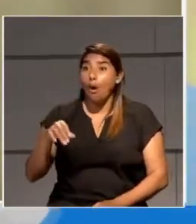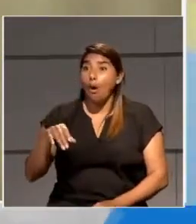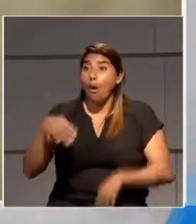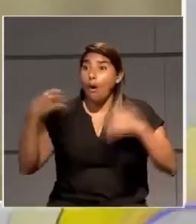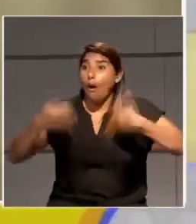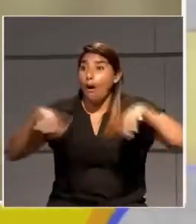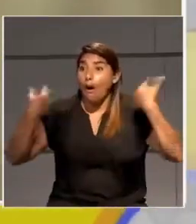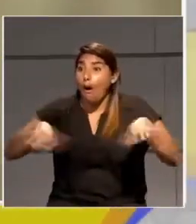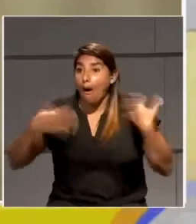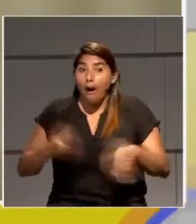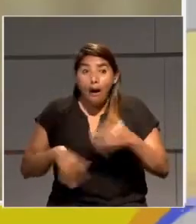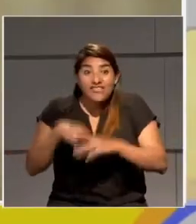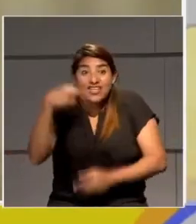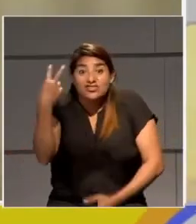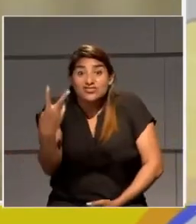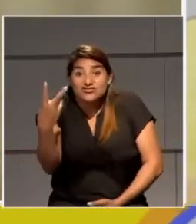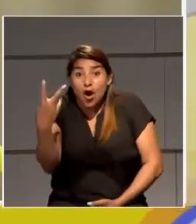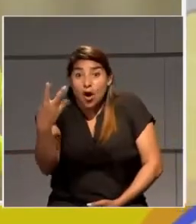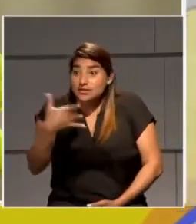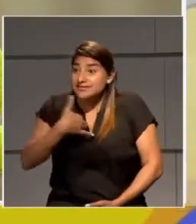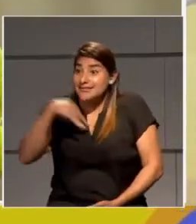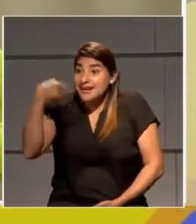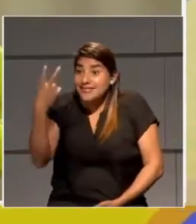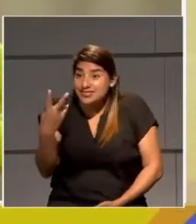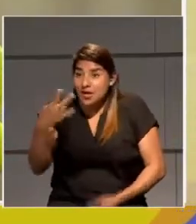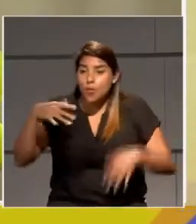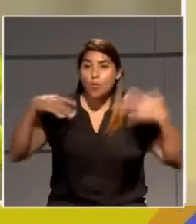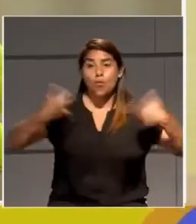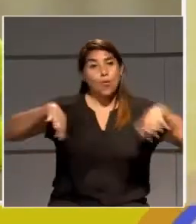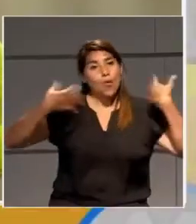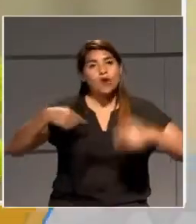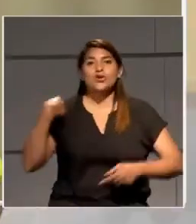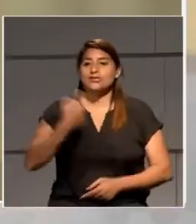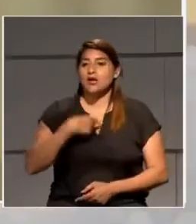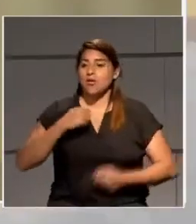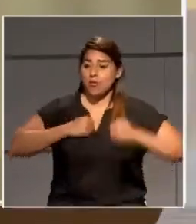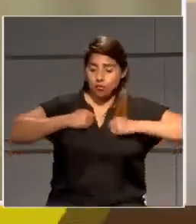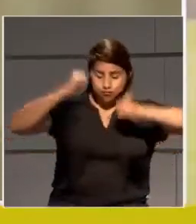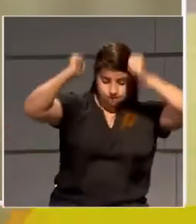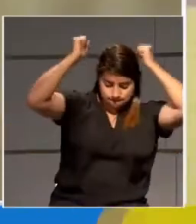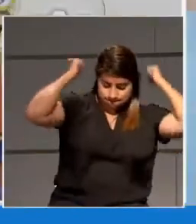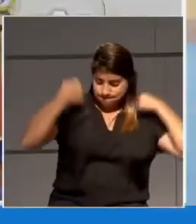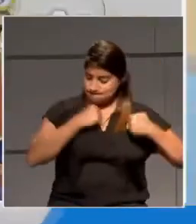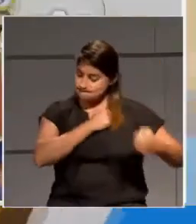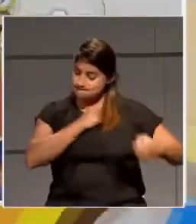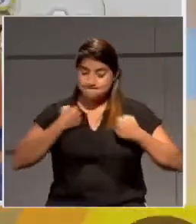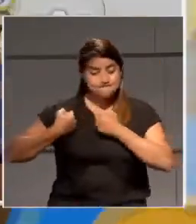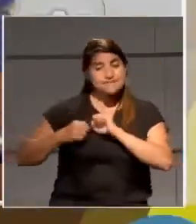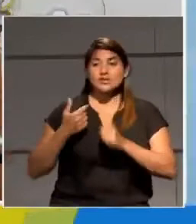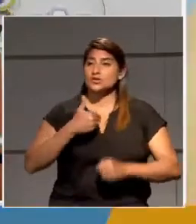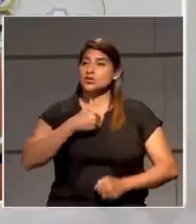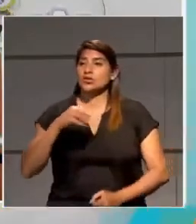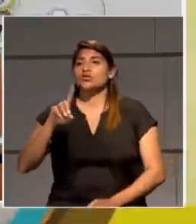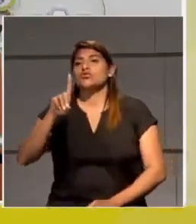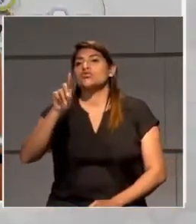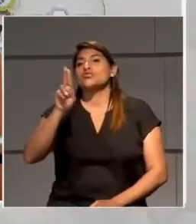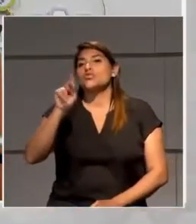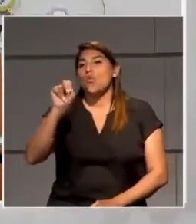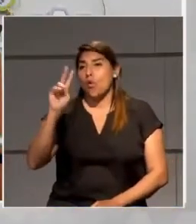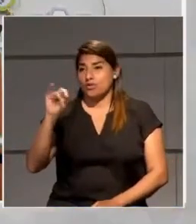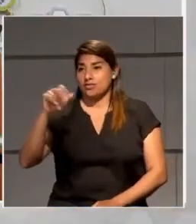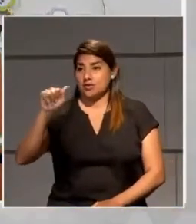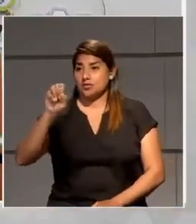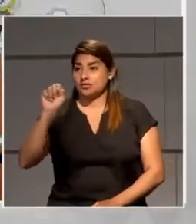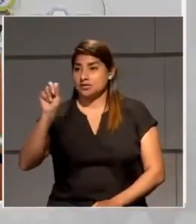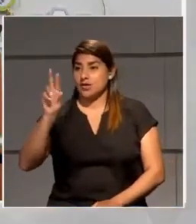¡Tienen dos! ¡Ay, sabes qué? Yo tengo unos para bañarme. Entonces, él es el dúo Dino-Saurio.